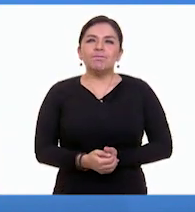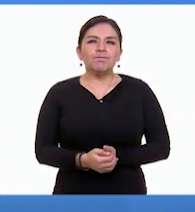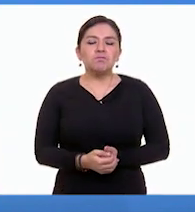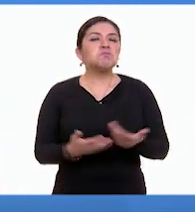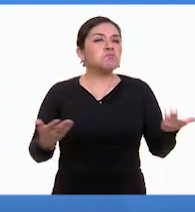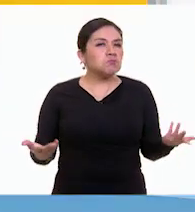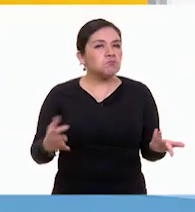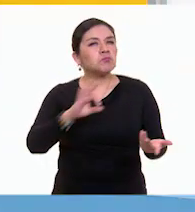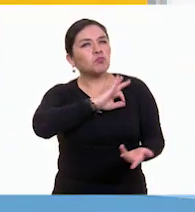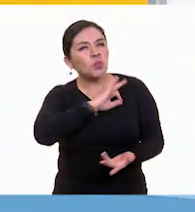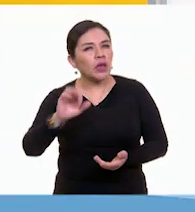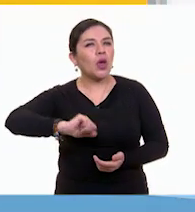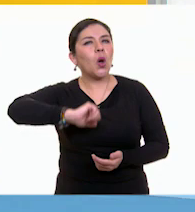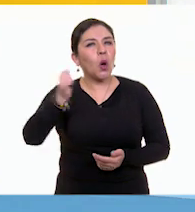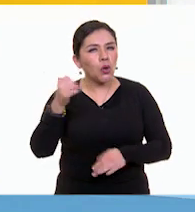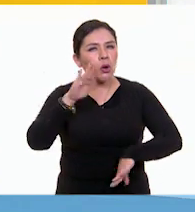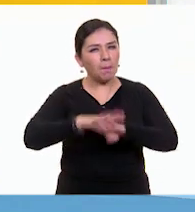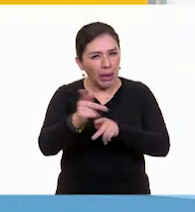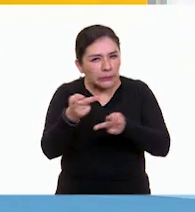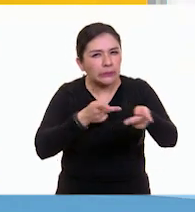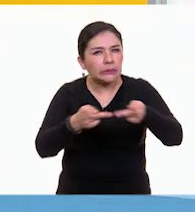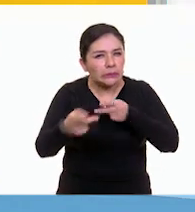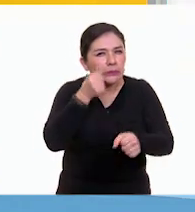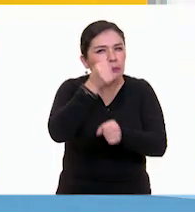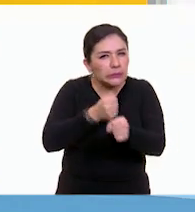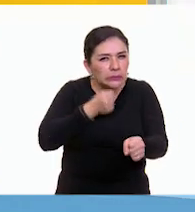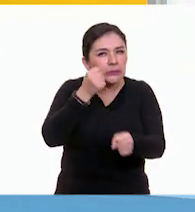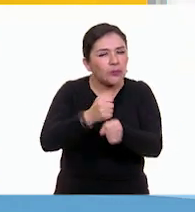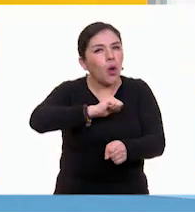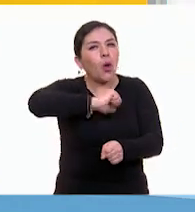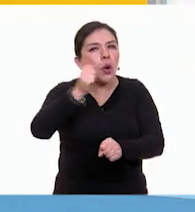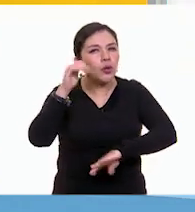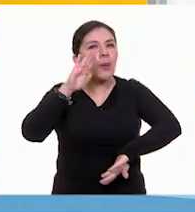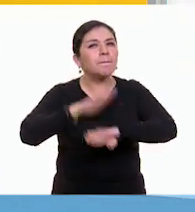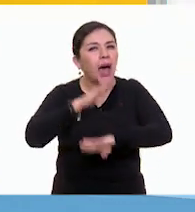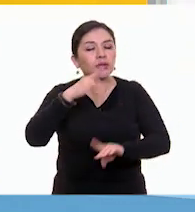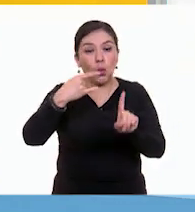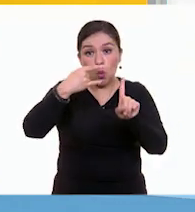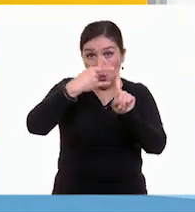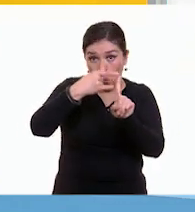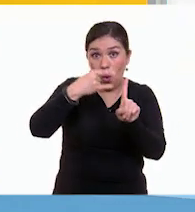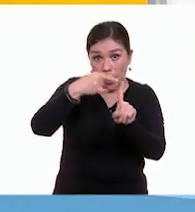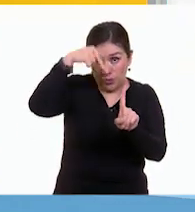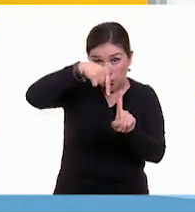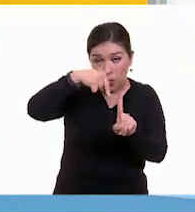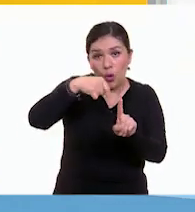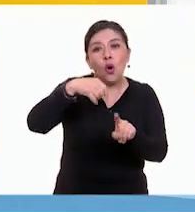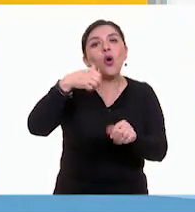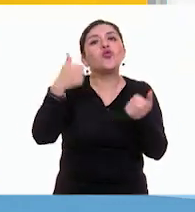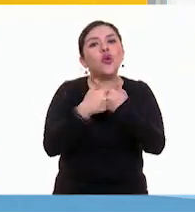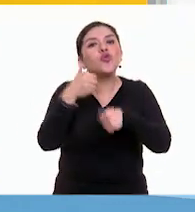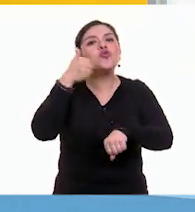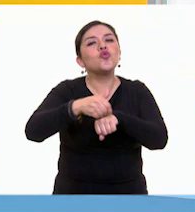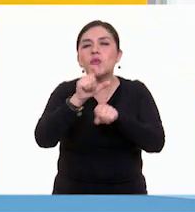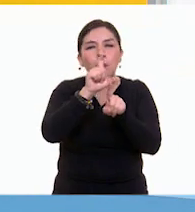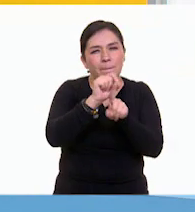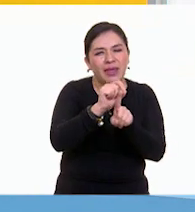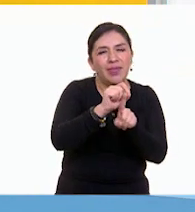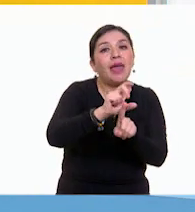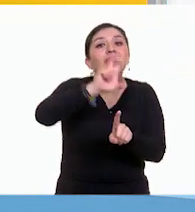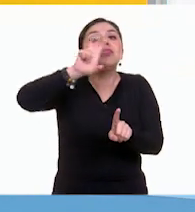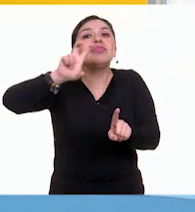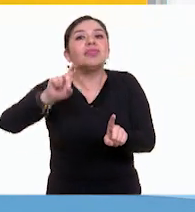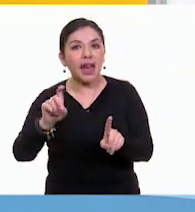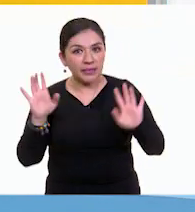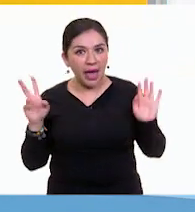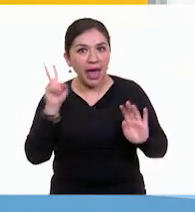te parece si continúas con tu estrategia y lo intentas con una loseta cuadrada del número que sigue a 20, que sería